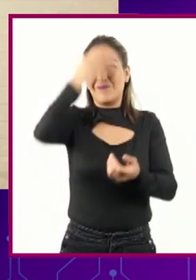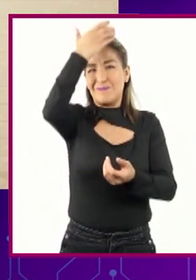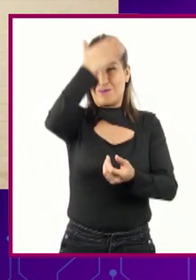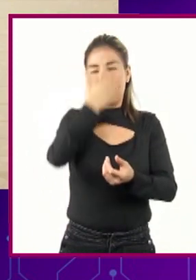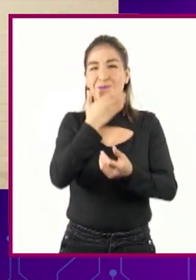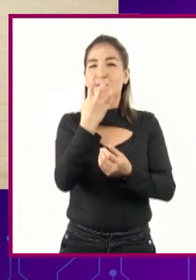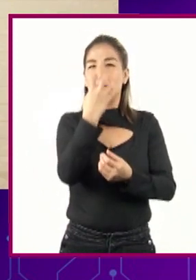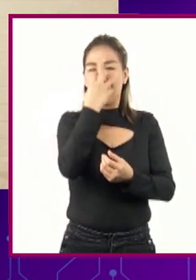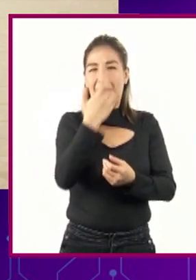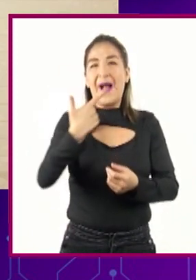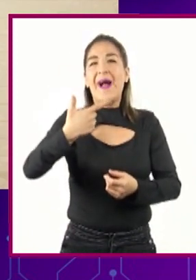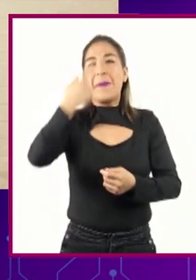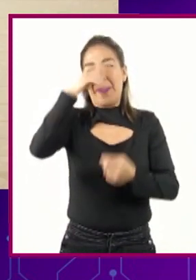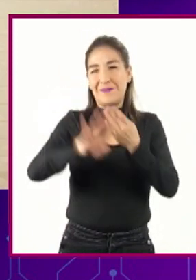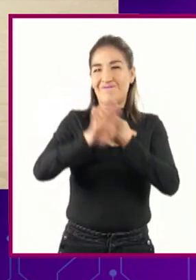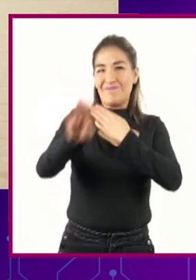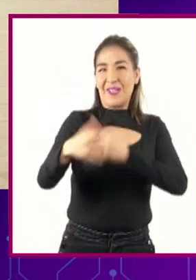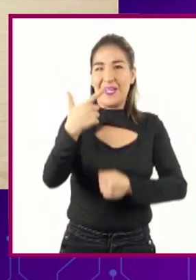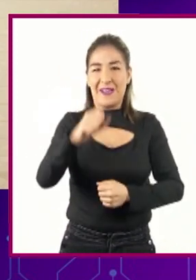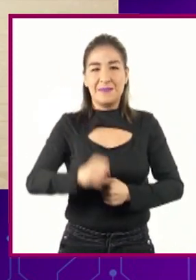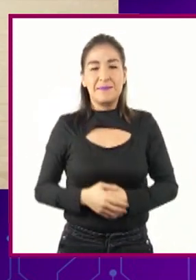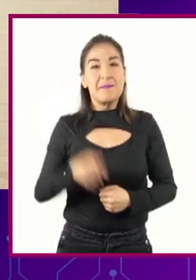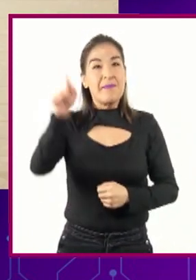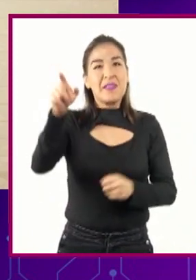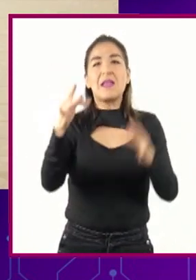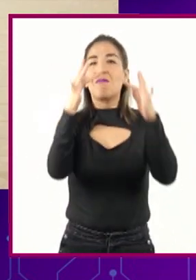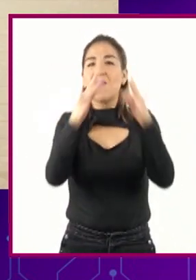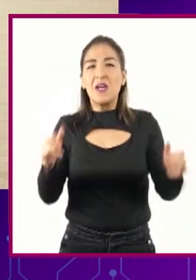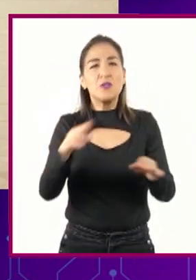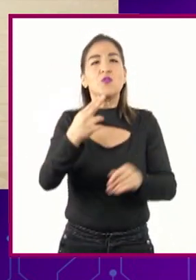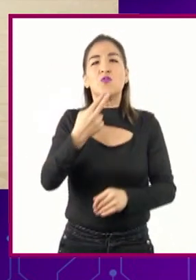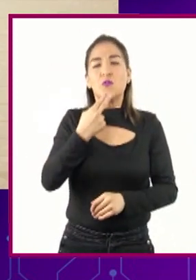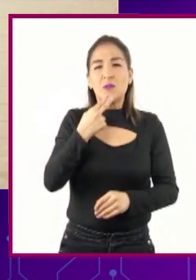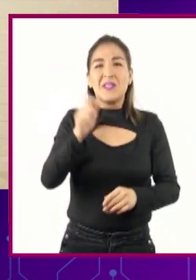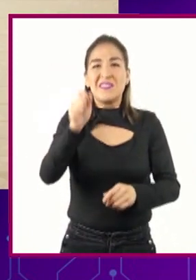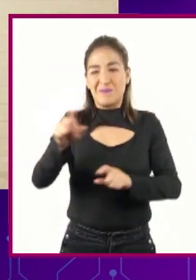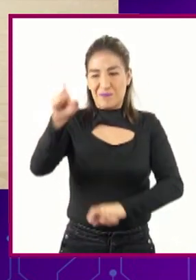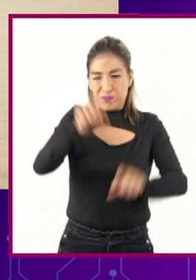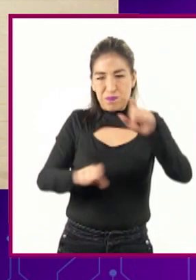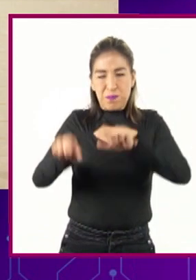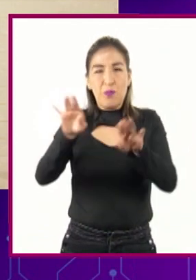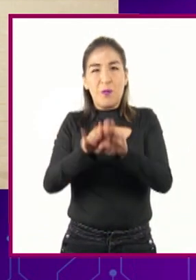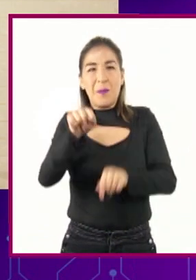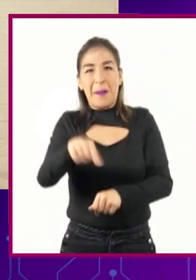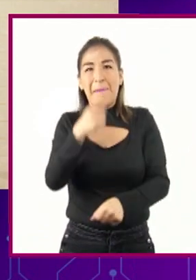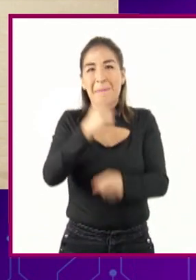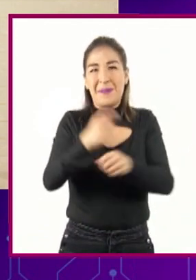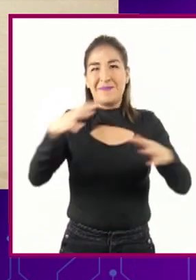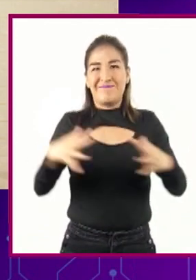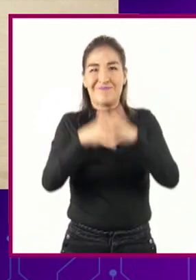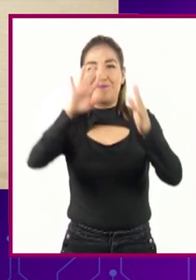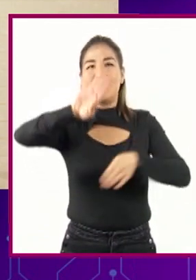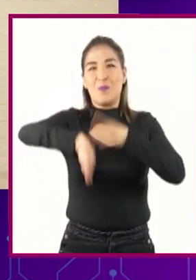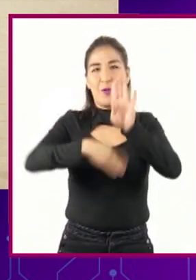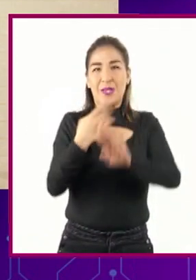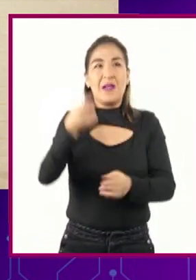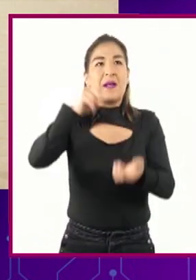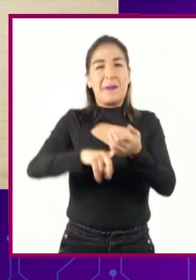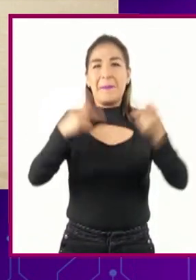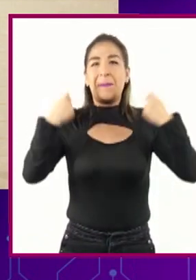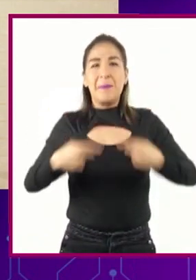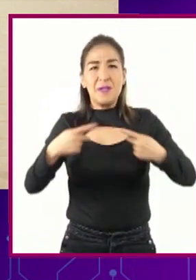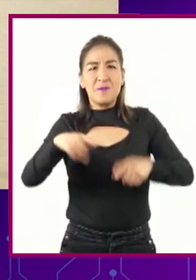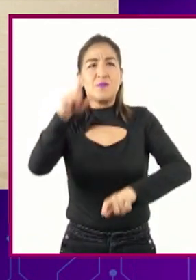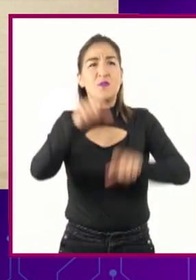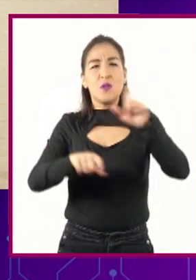antigás. Francia fue uno de los países que utilizó sustancias químicas durante la Primera Guerra Mundial. El agente